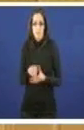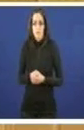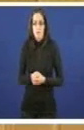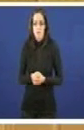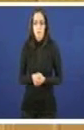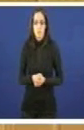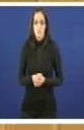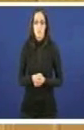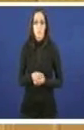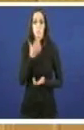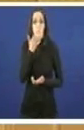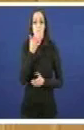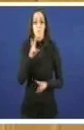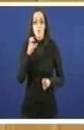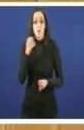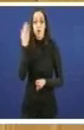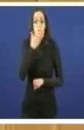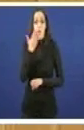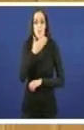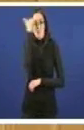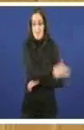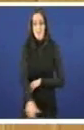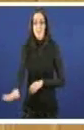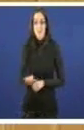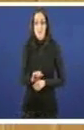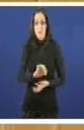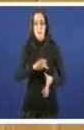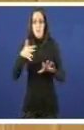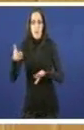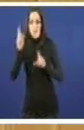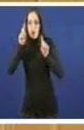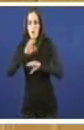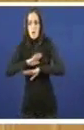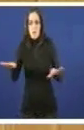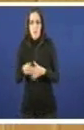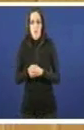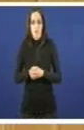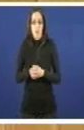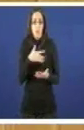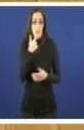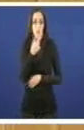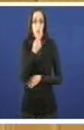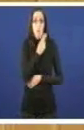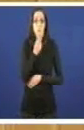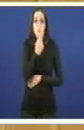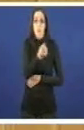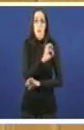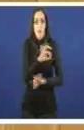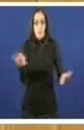as escolas infantis de 0 a 3 anos educación a portavoz do Partido Popular non ratifica o compromiso